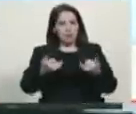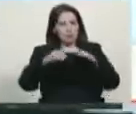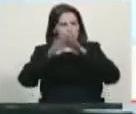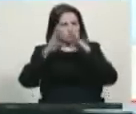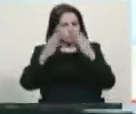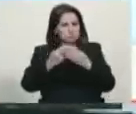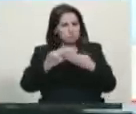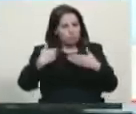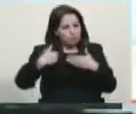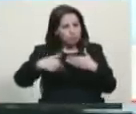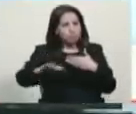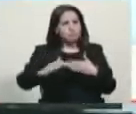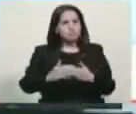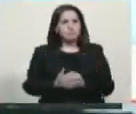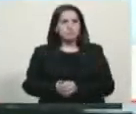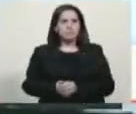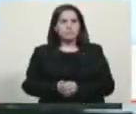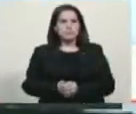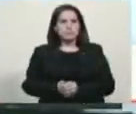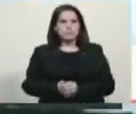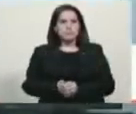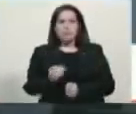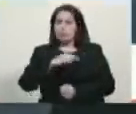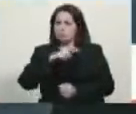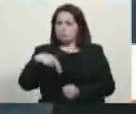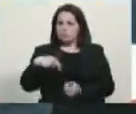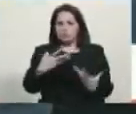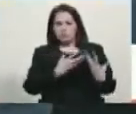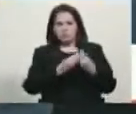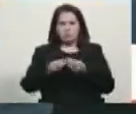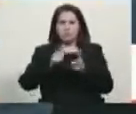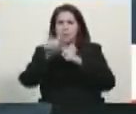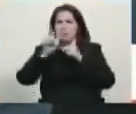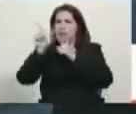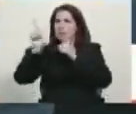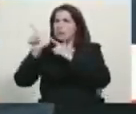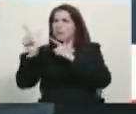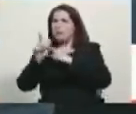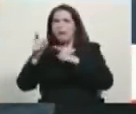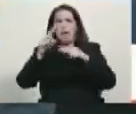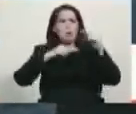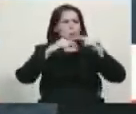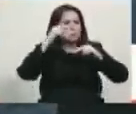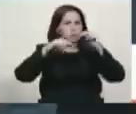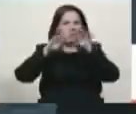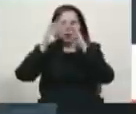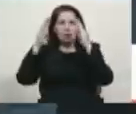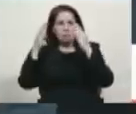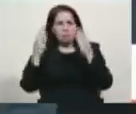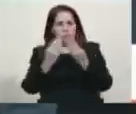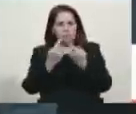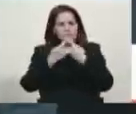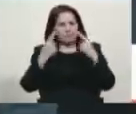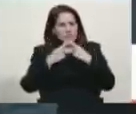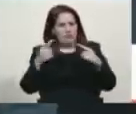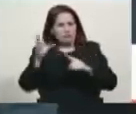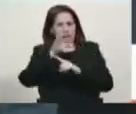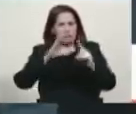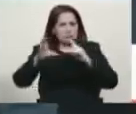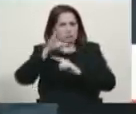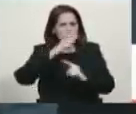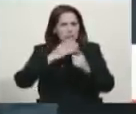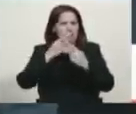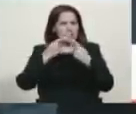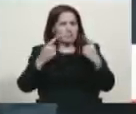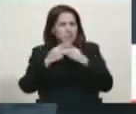dale. Nos fuimos por el mundo a combatir, a construir ese mundo pluripolar que decías tú en tu discurso,